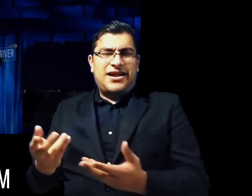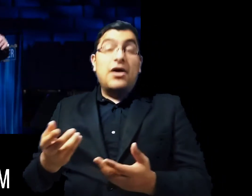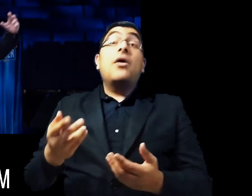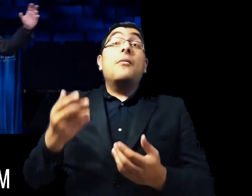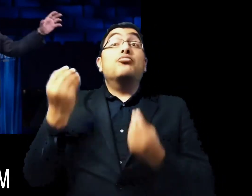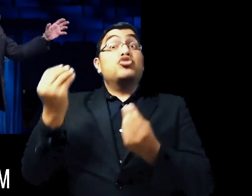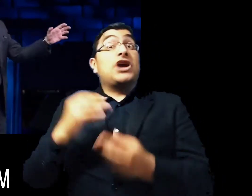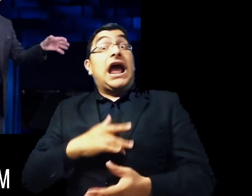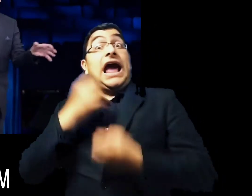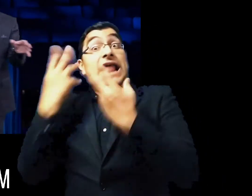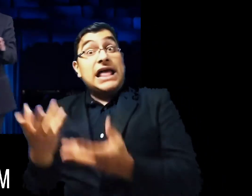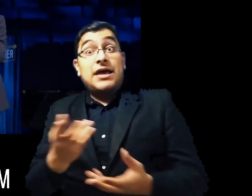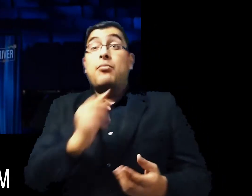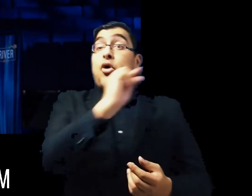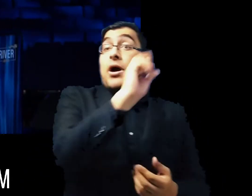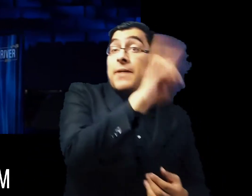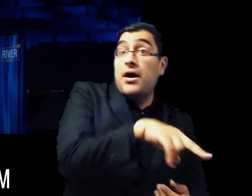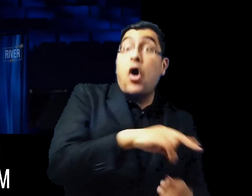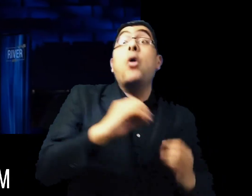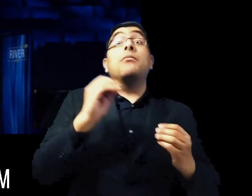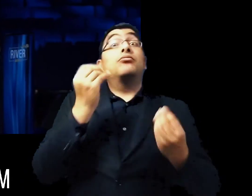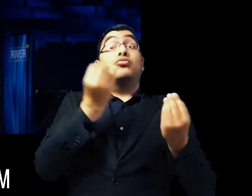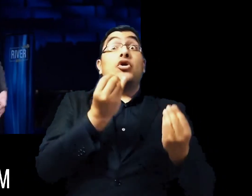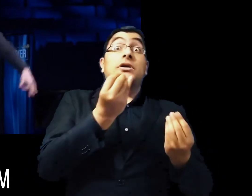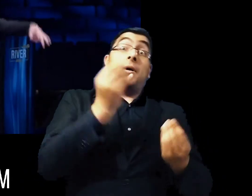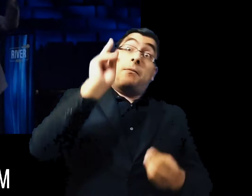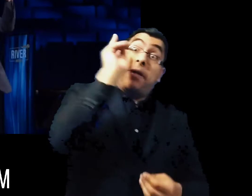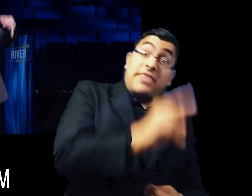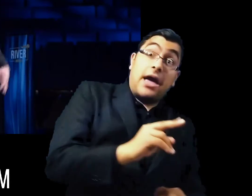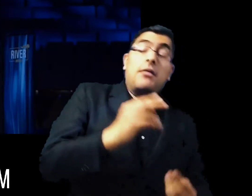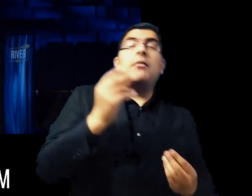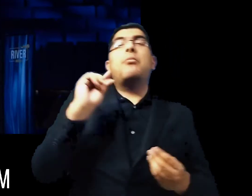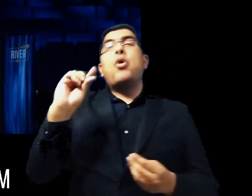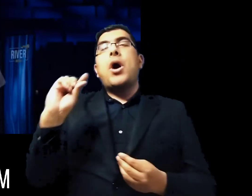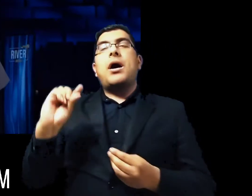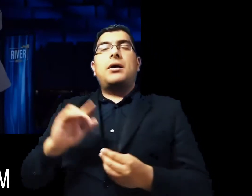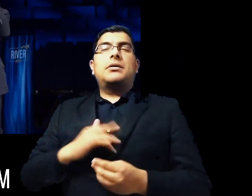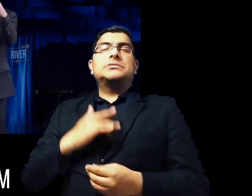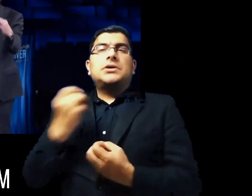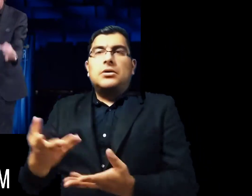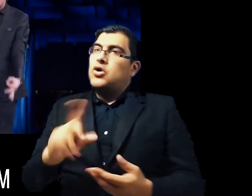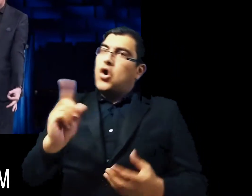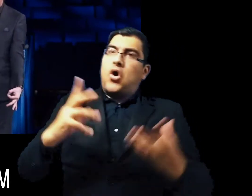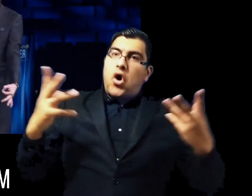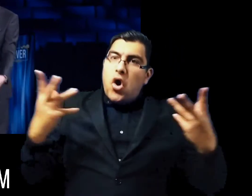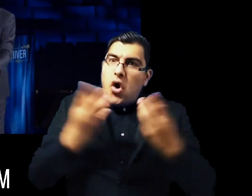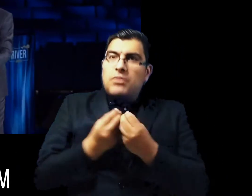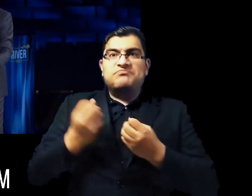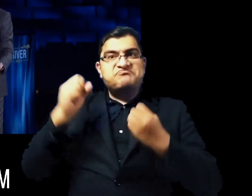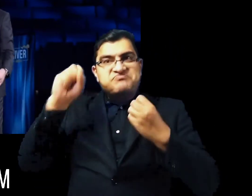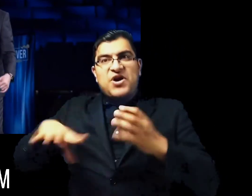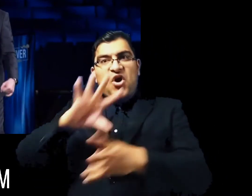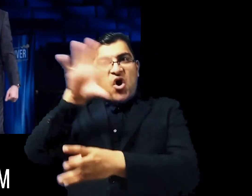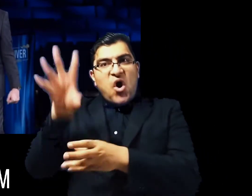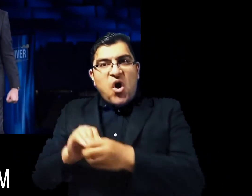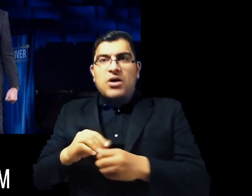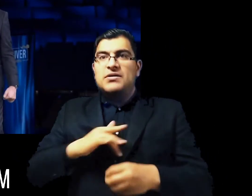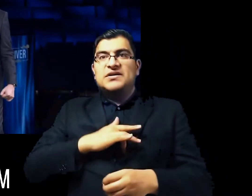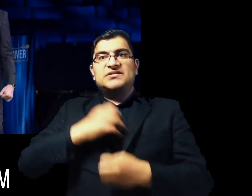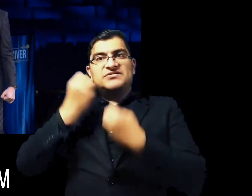ocasiones tenía toneladas de verdad y poca gracia. No, gracia y verdad equitativamente, por igual.